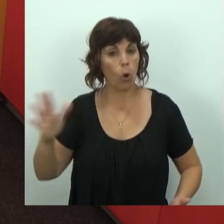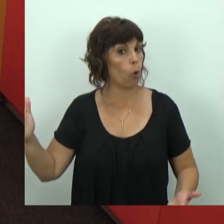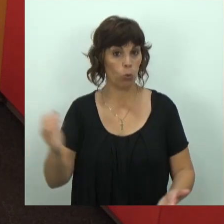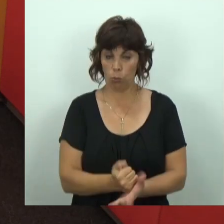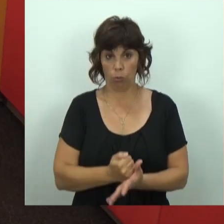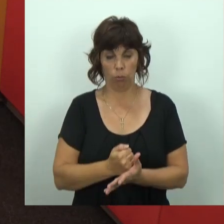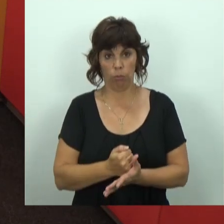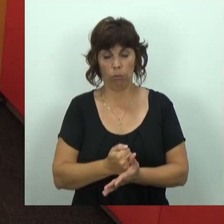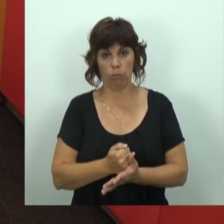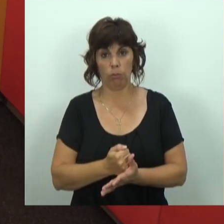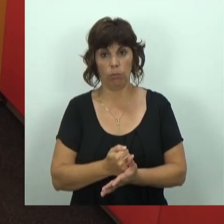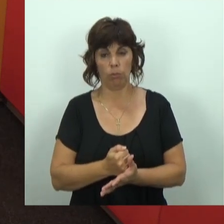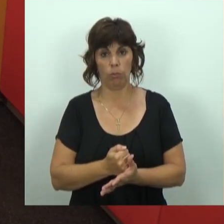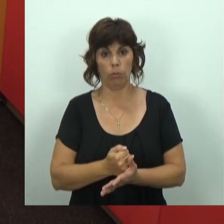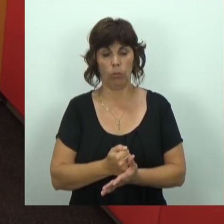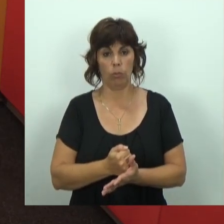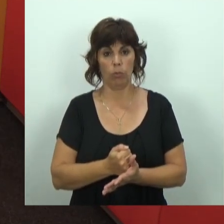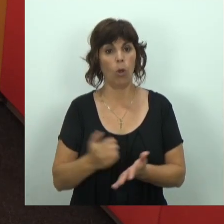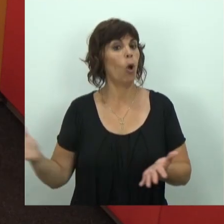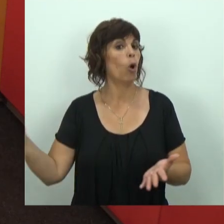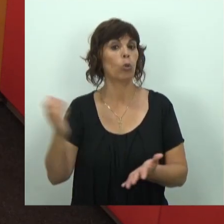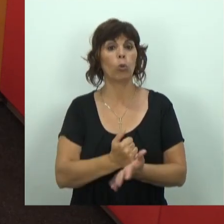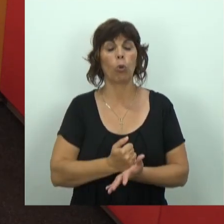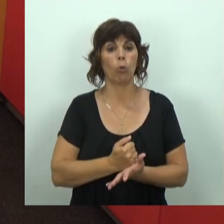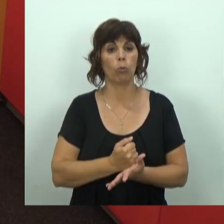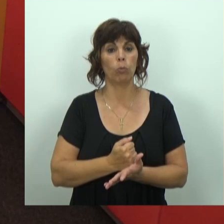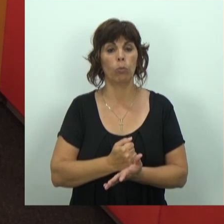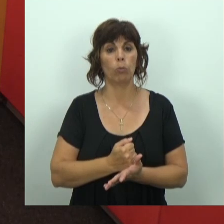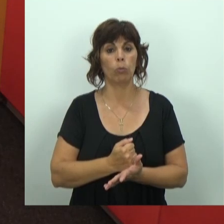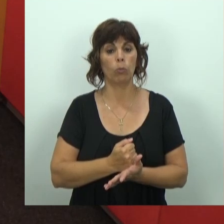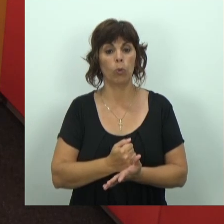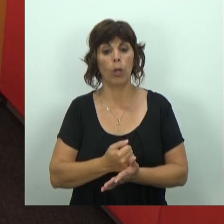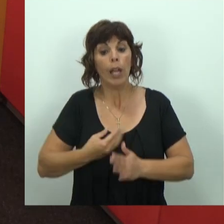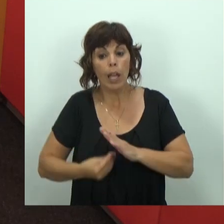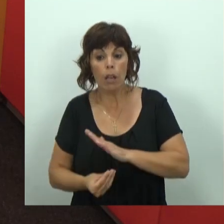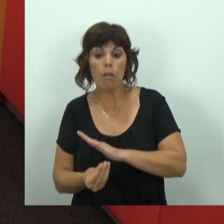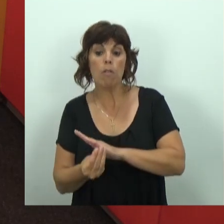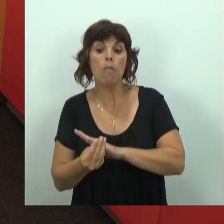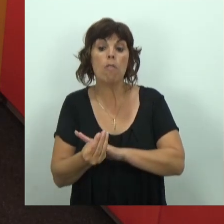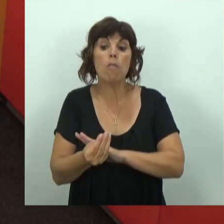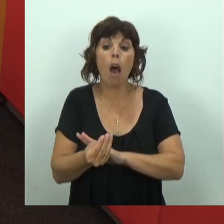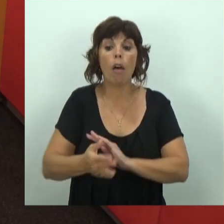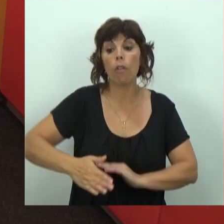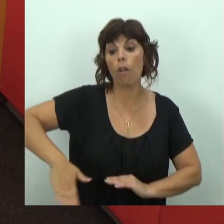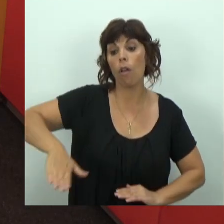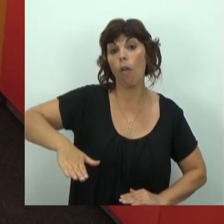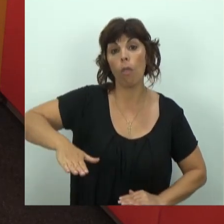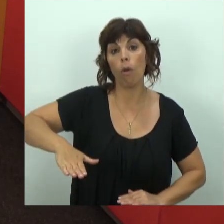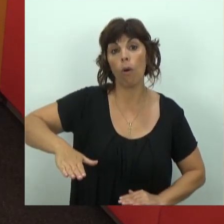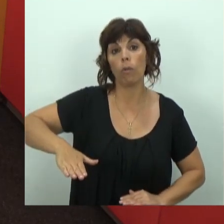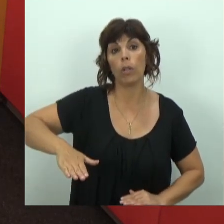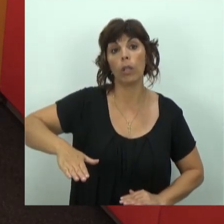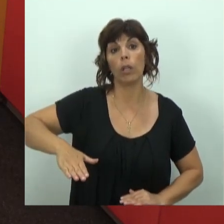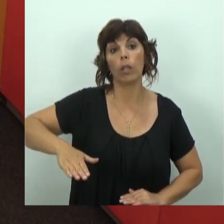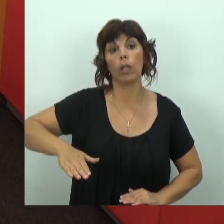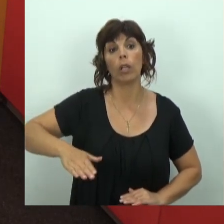todo eso proviene, nace y descansa en esa relación íntima